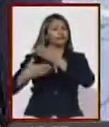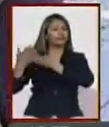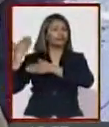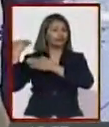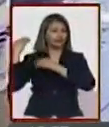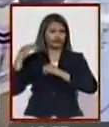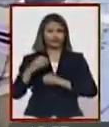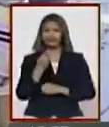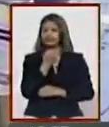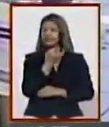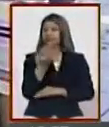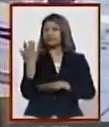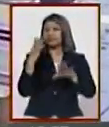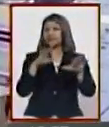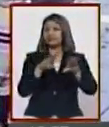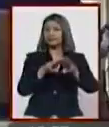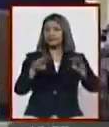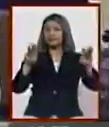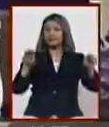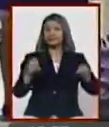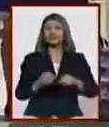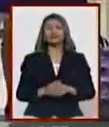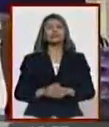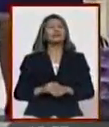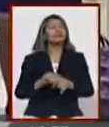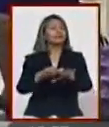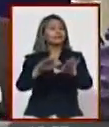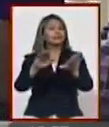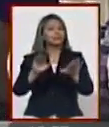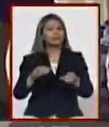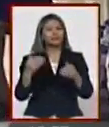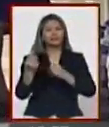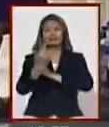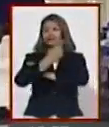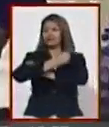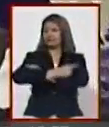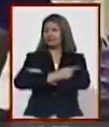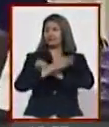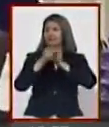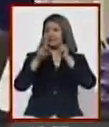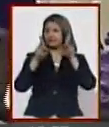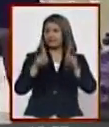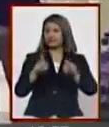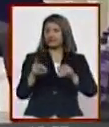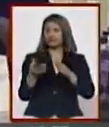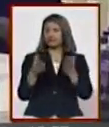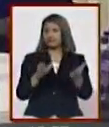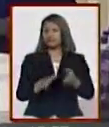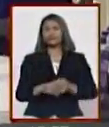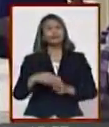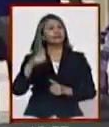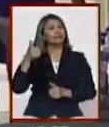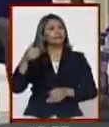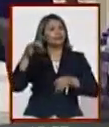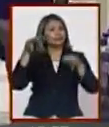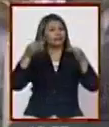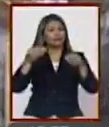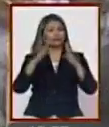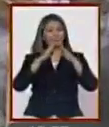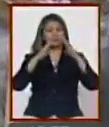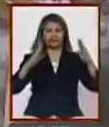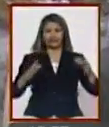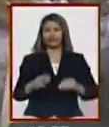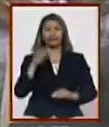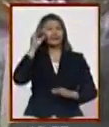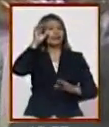generaciones. Algunas realizan el armado de las mesas en los cementerios donde descansan los restos de sus familiares y otros deciden hacerlo en sus hogares, con